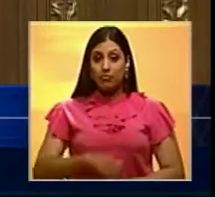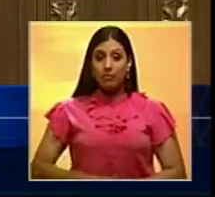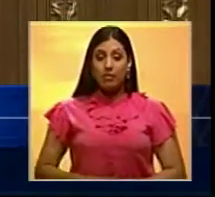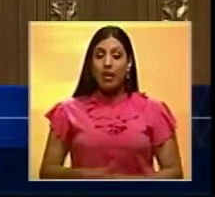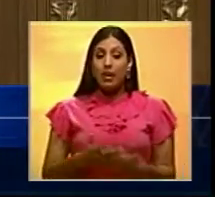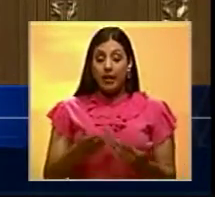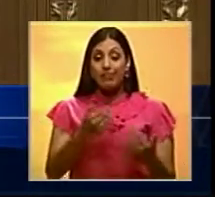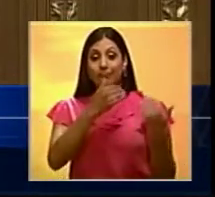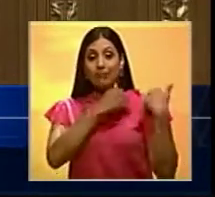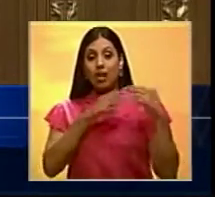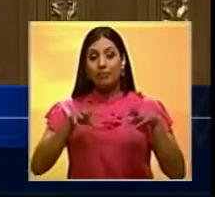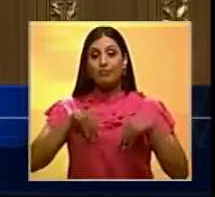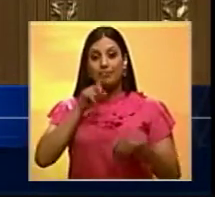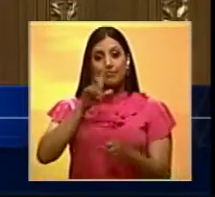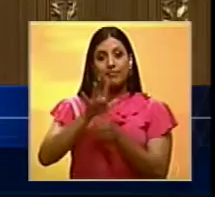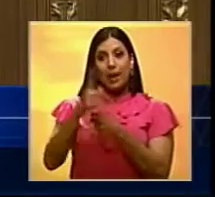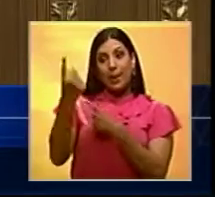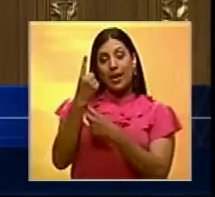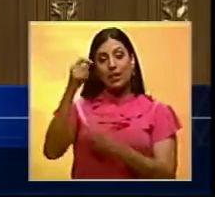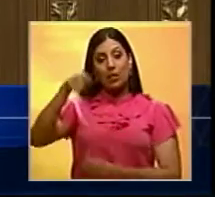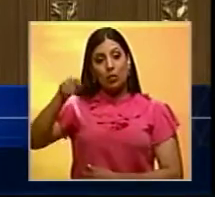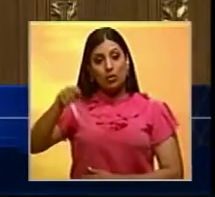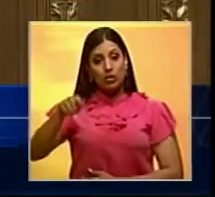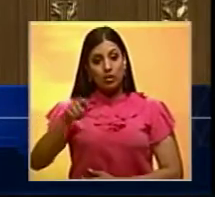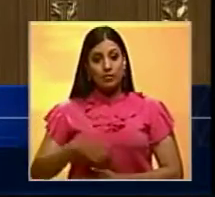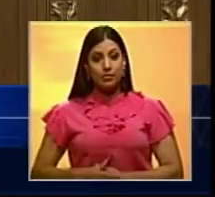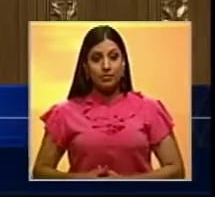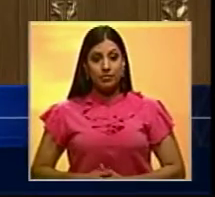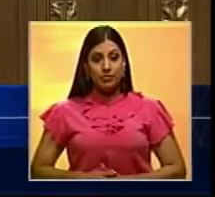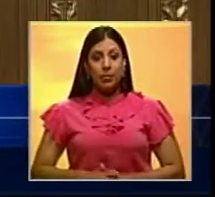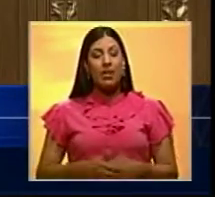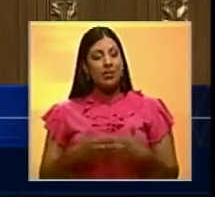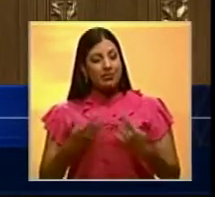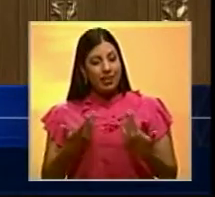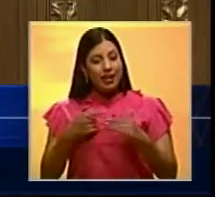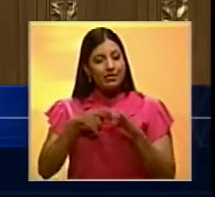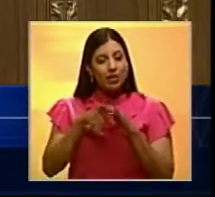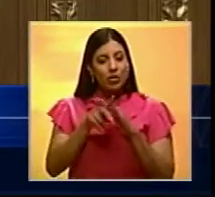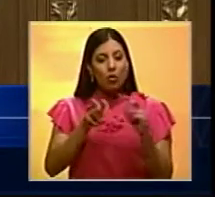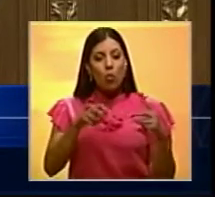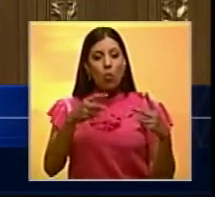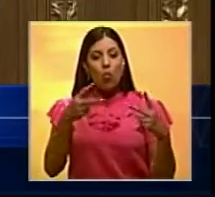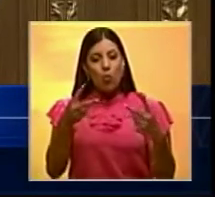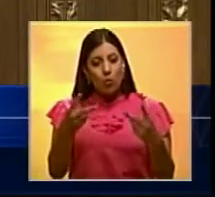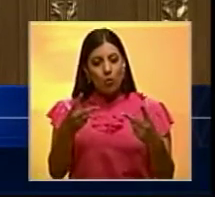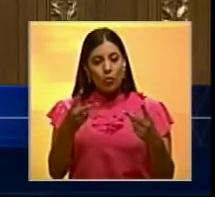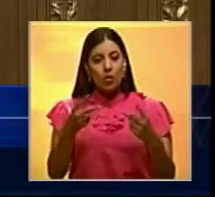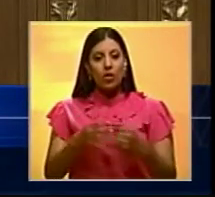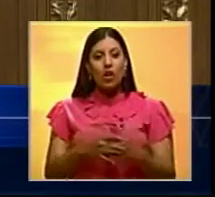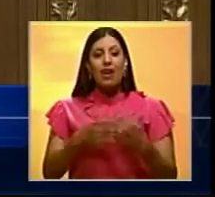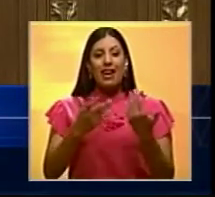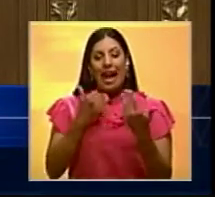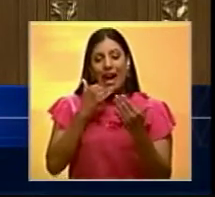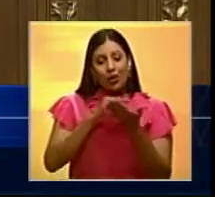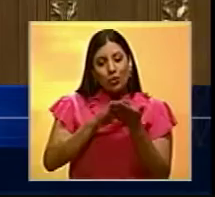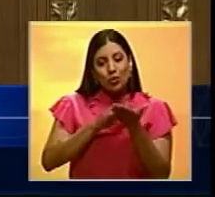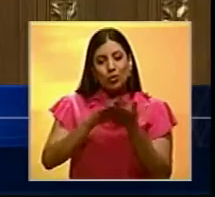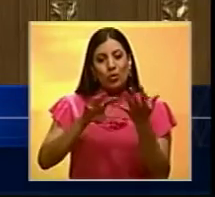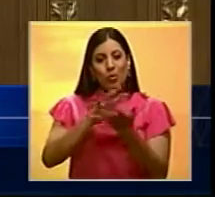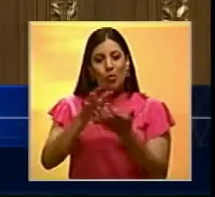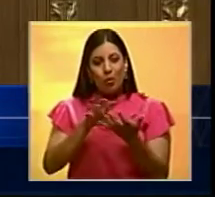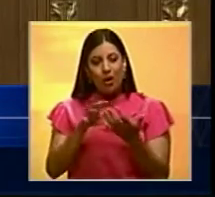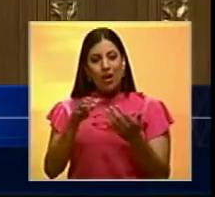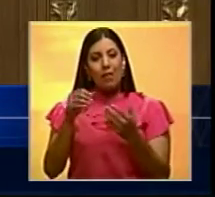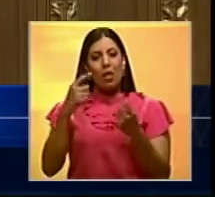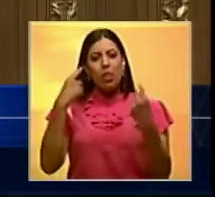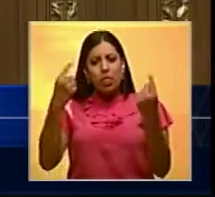que es acatar las decisiones del Tribunal Supremo de Justicia, que es entrar en una situación o salir de la situación de